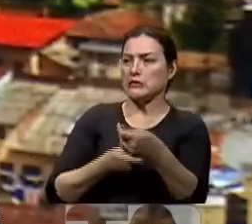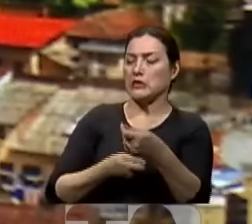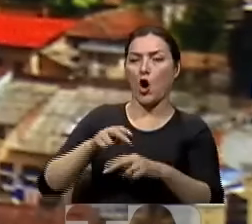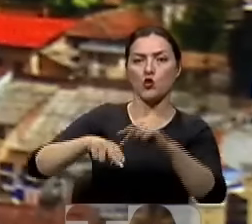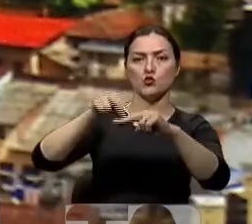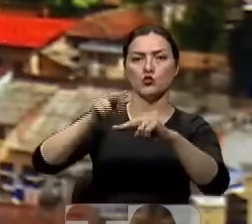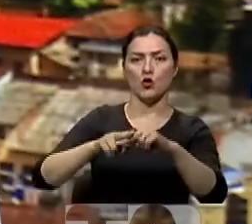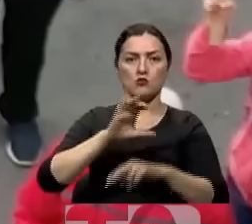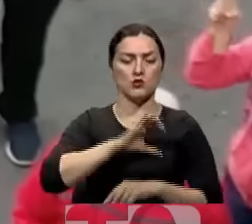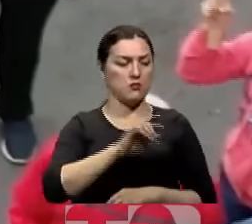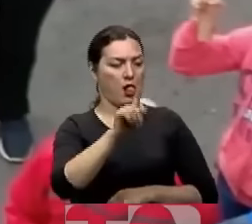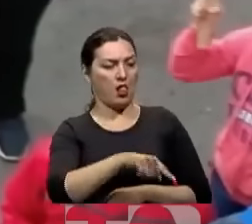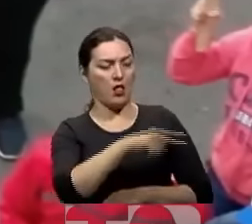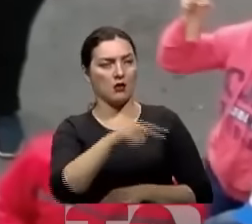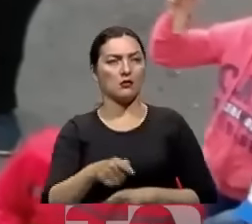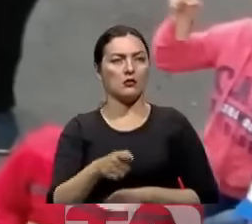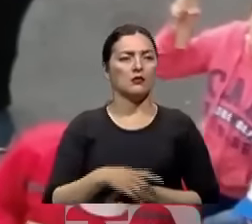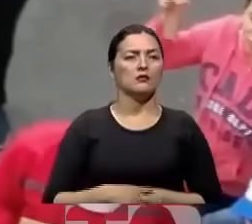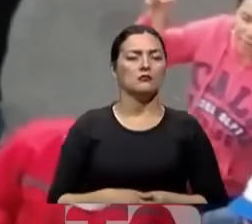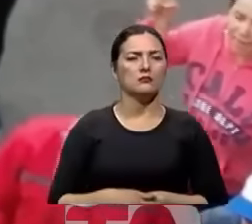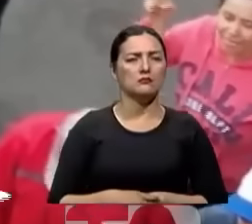el municipio.